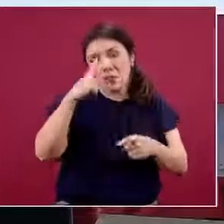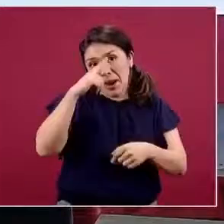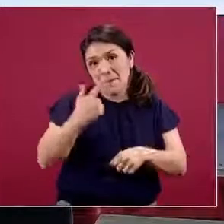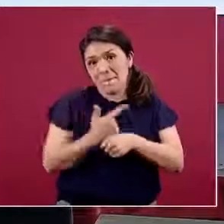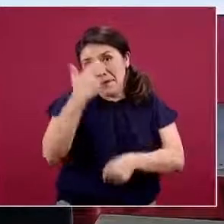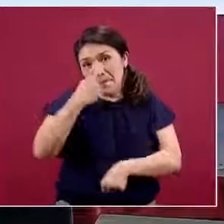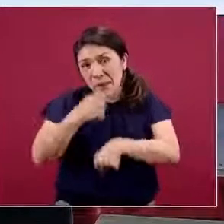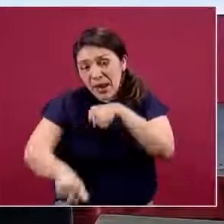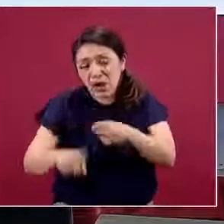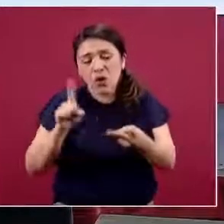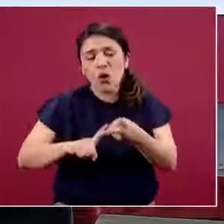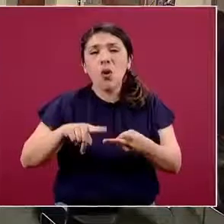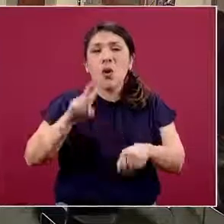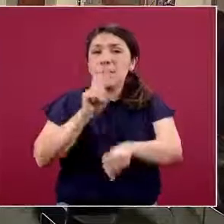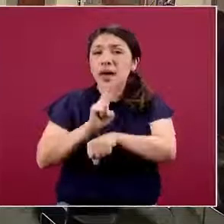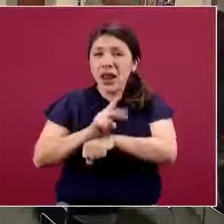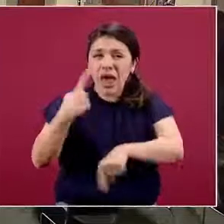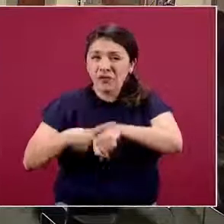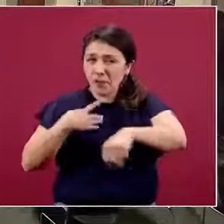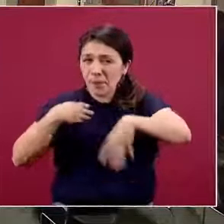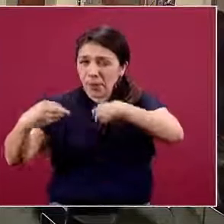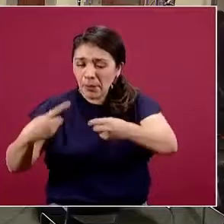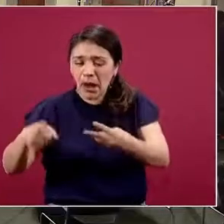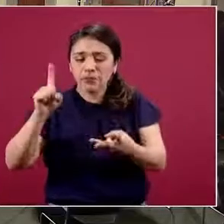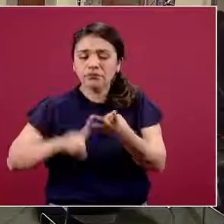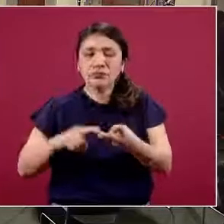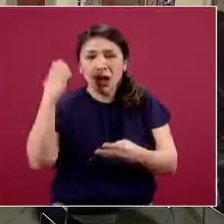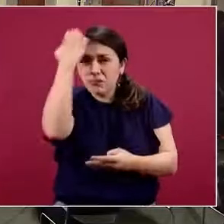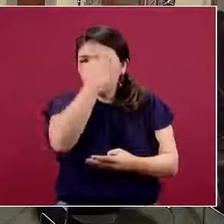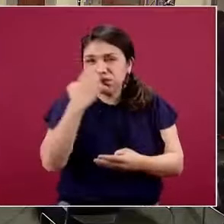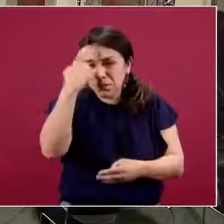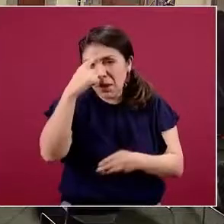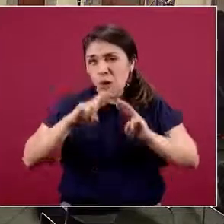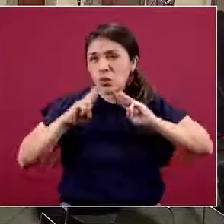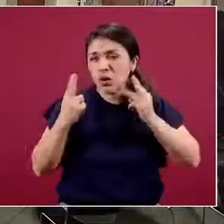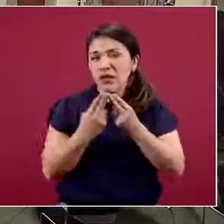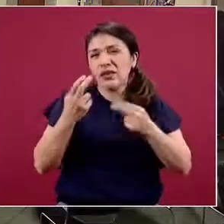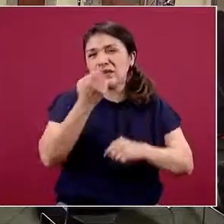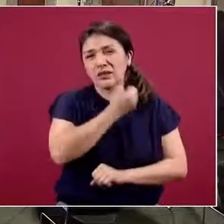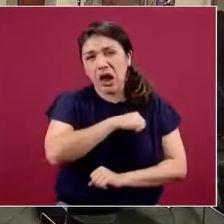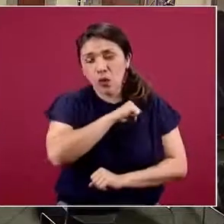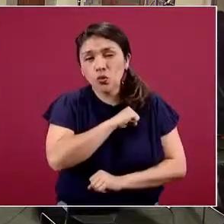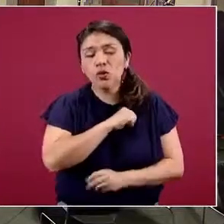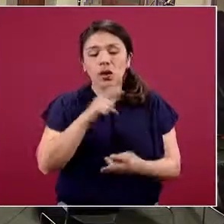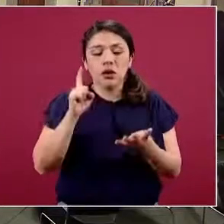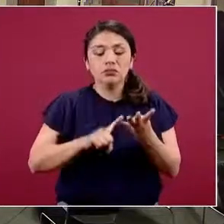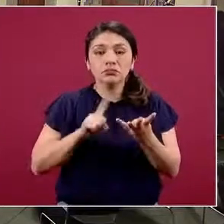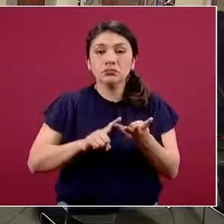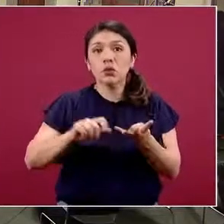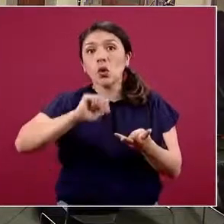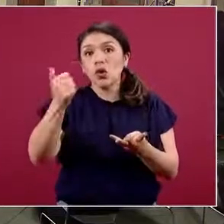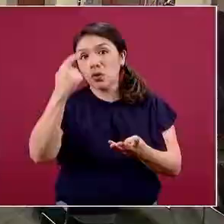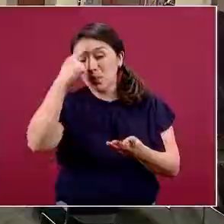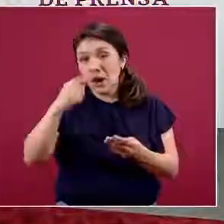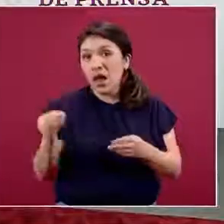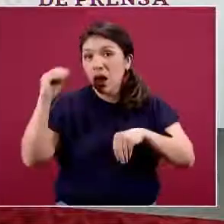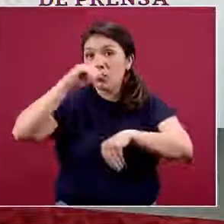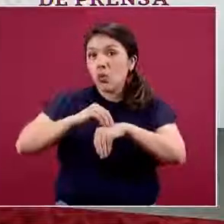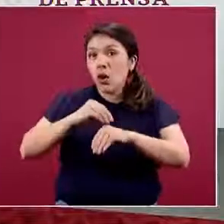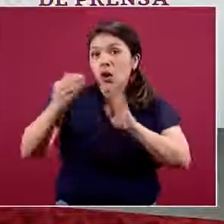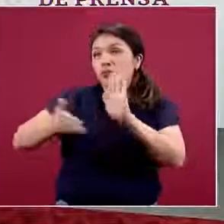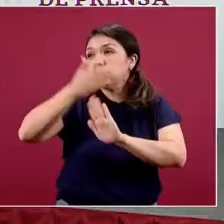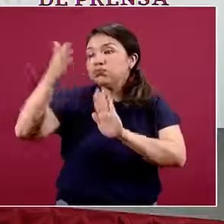de vigilancia epidemiológica, un componente de supervisión de unidades de salud, ya tiene que haber también un componente de infraestructura en